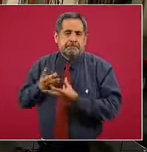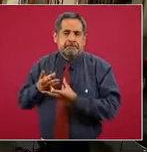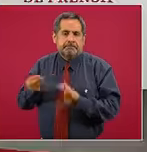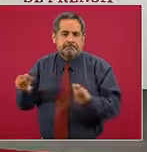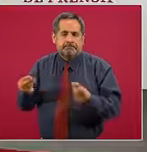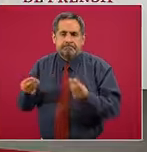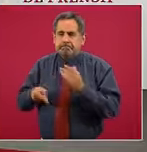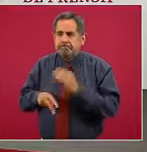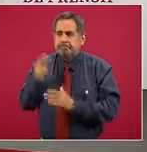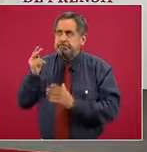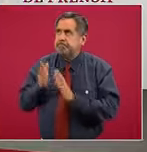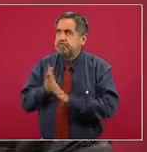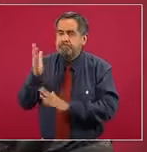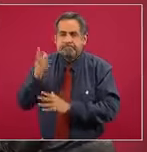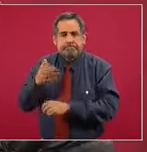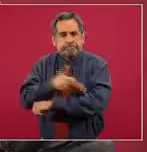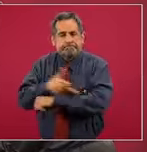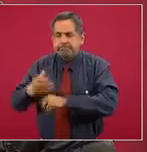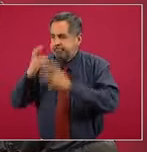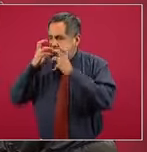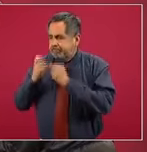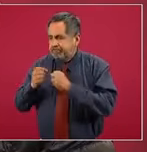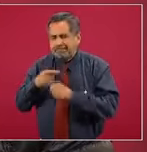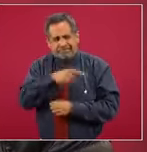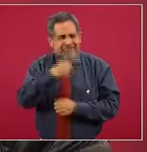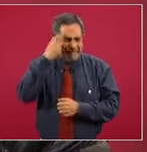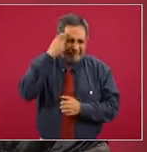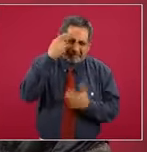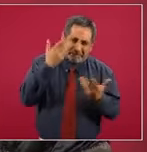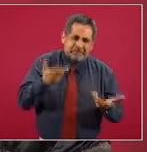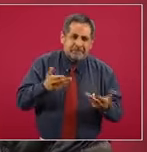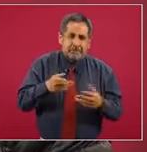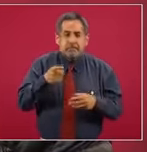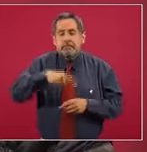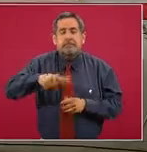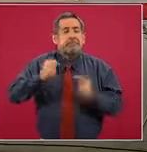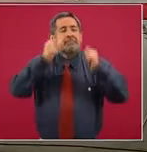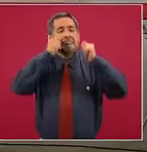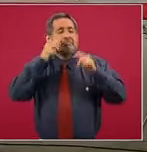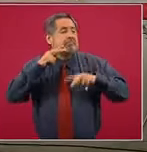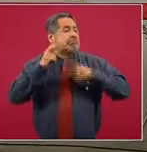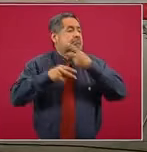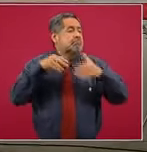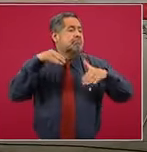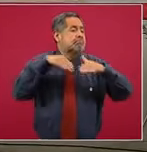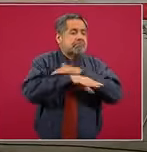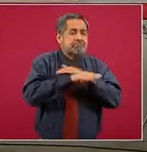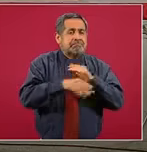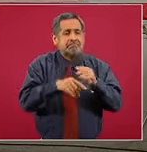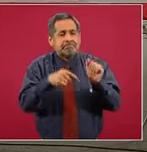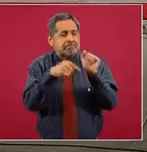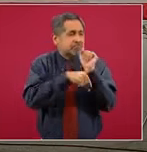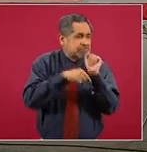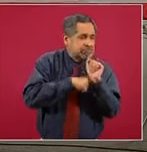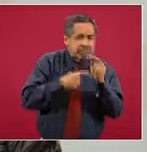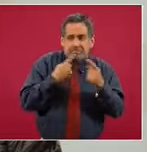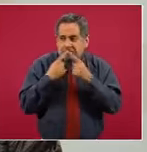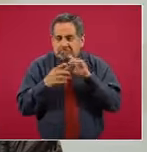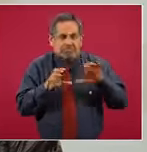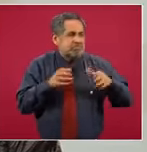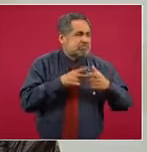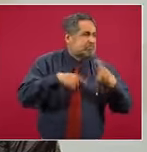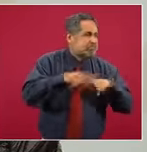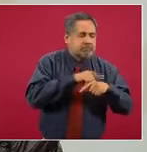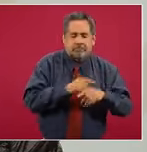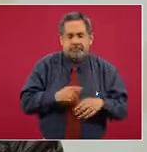hueco terrible en sus familias. Entonces, el hecho de acudir a estos lugares, a estas actividades clandestinas,